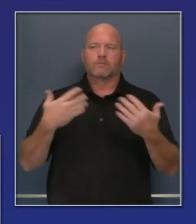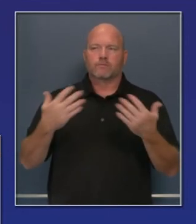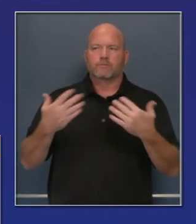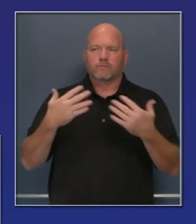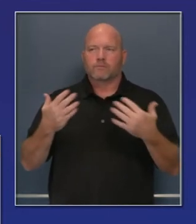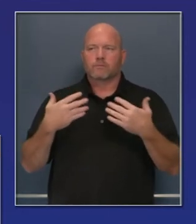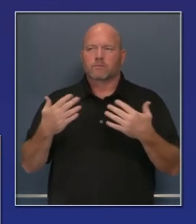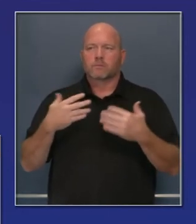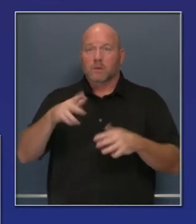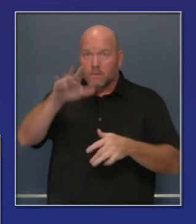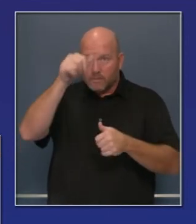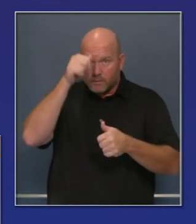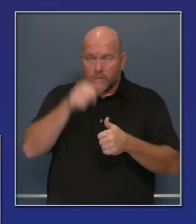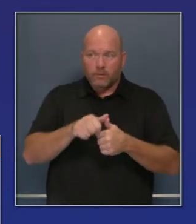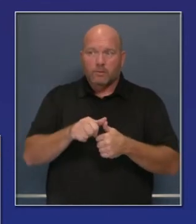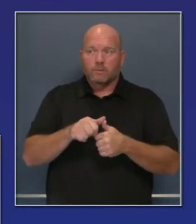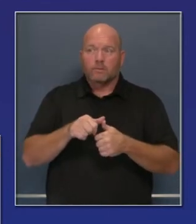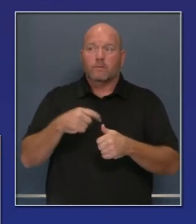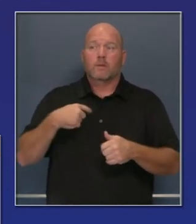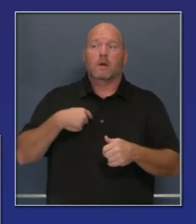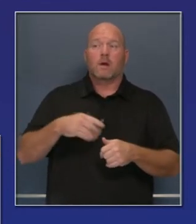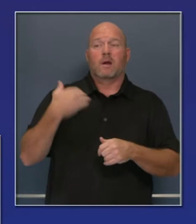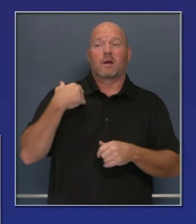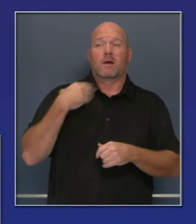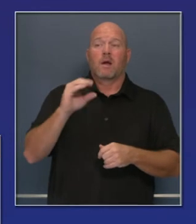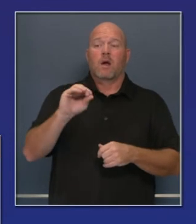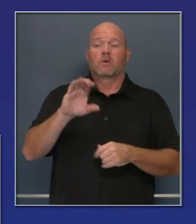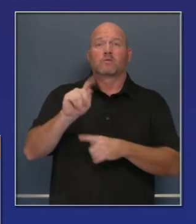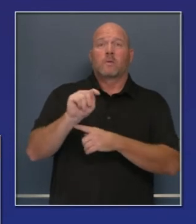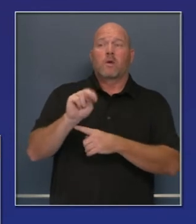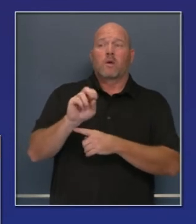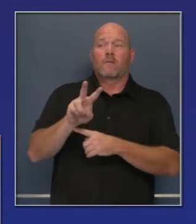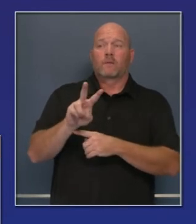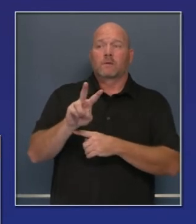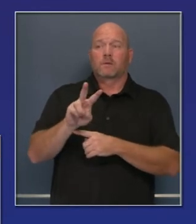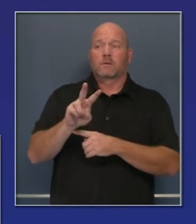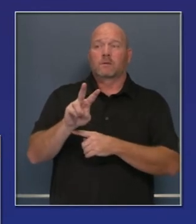aumentarán. Octubre, noviembre